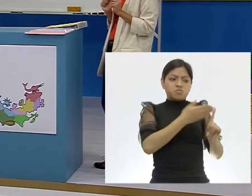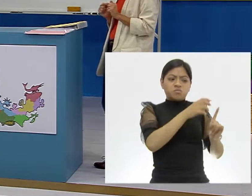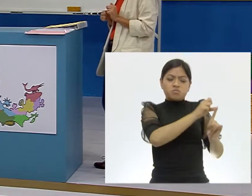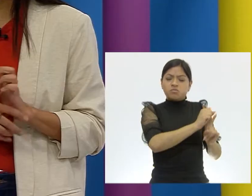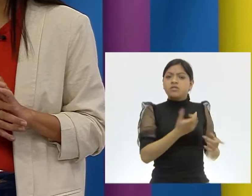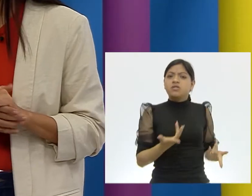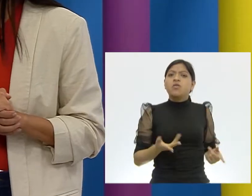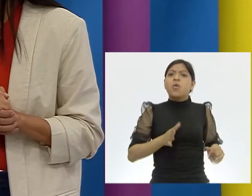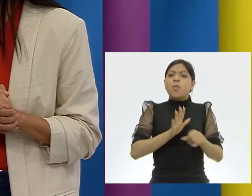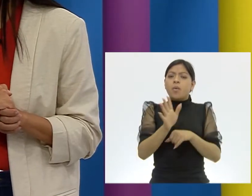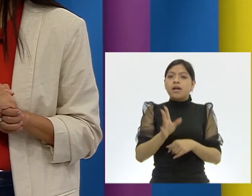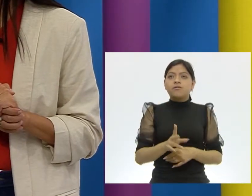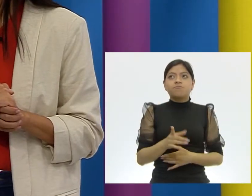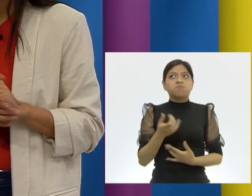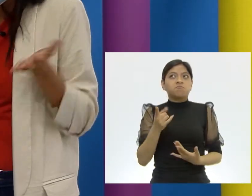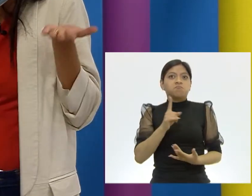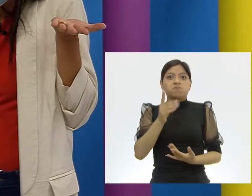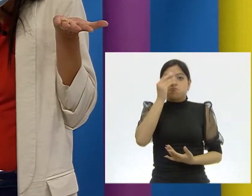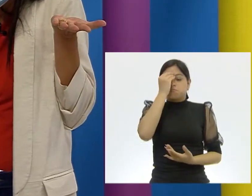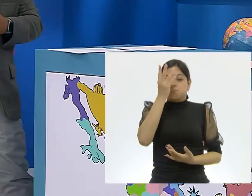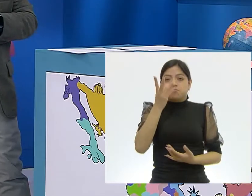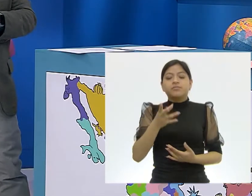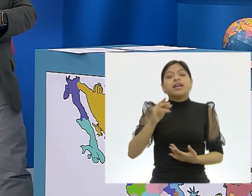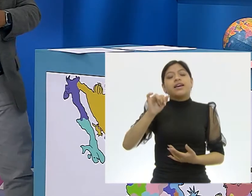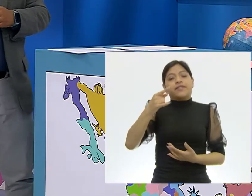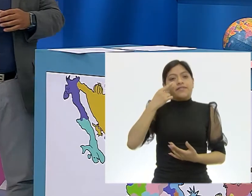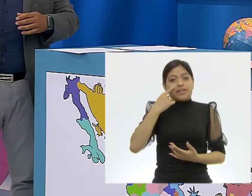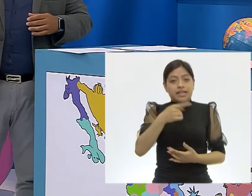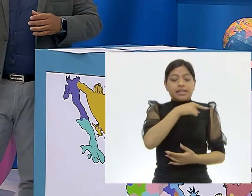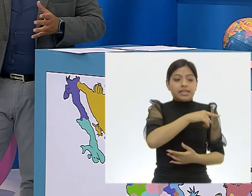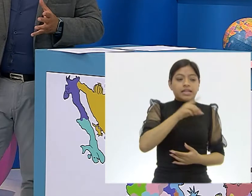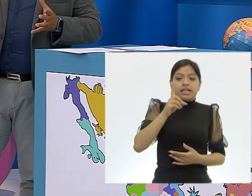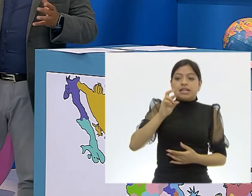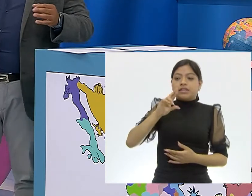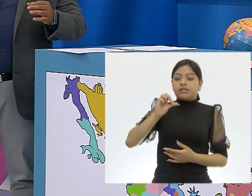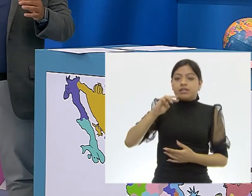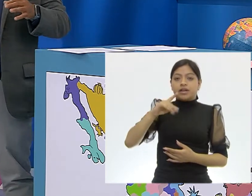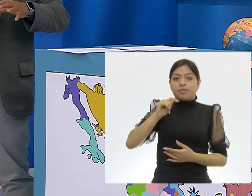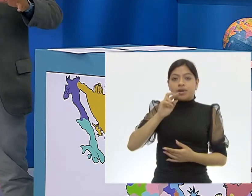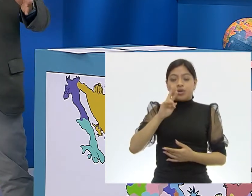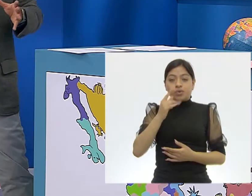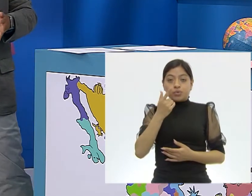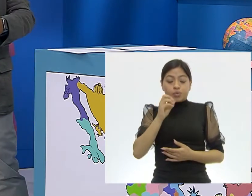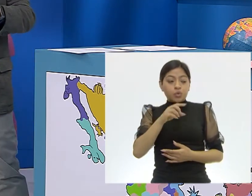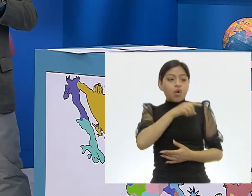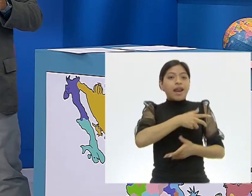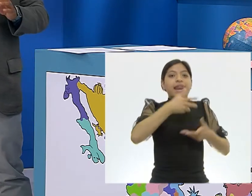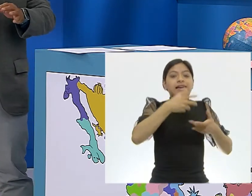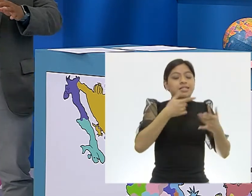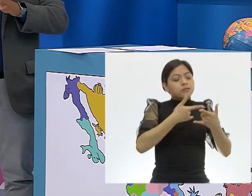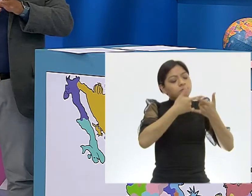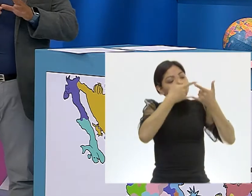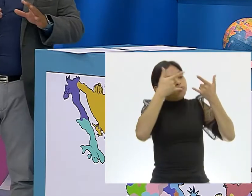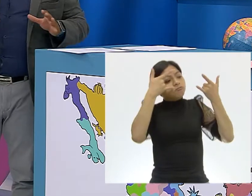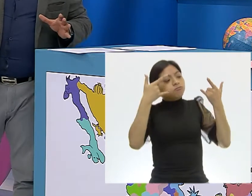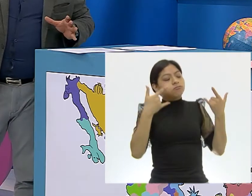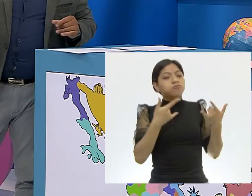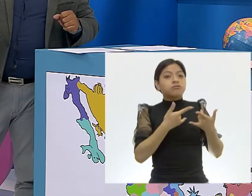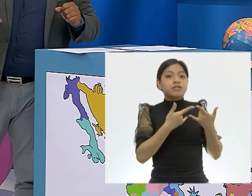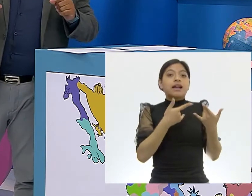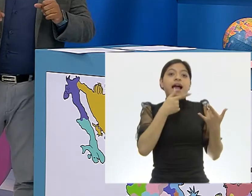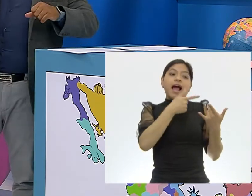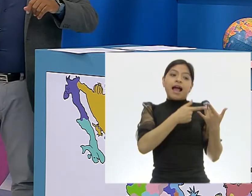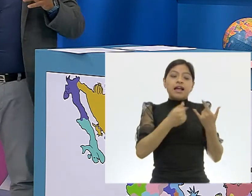No, la verdad es que no. Bueno, fíjate que un dramaturgo construye historias y nos muestra siempre mundos